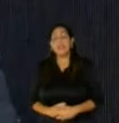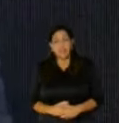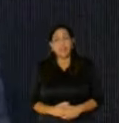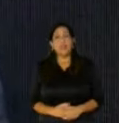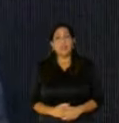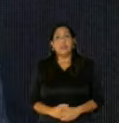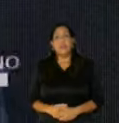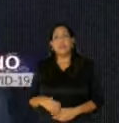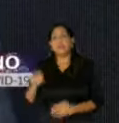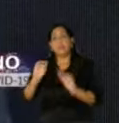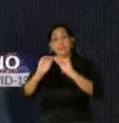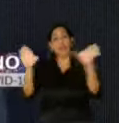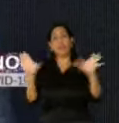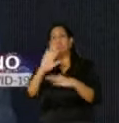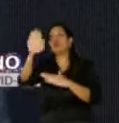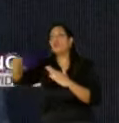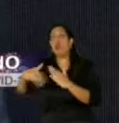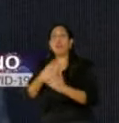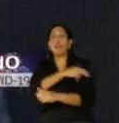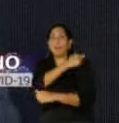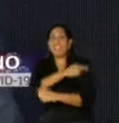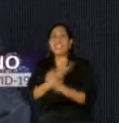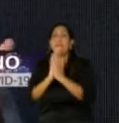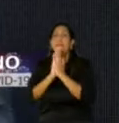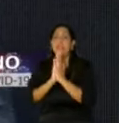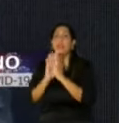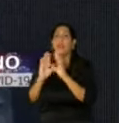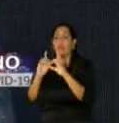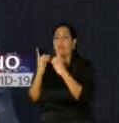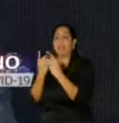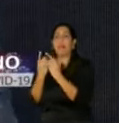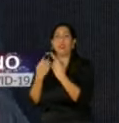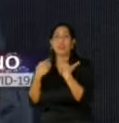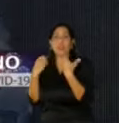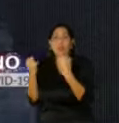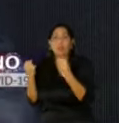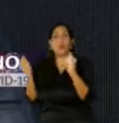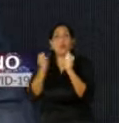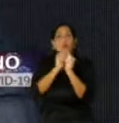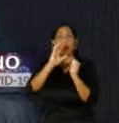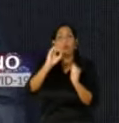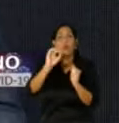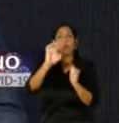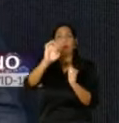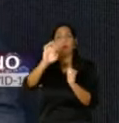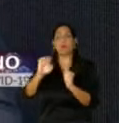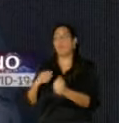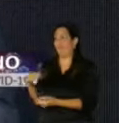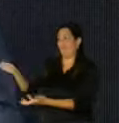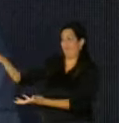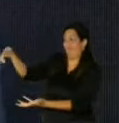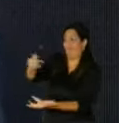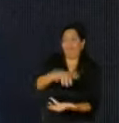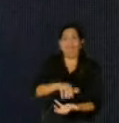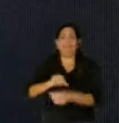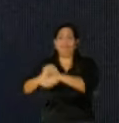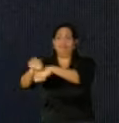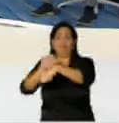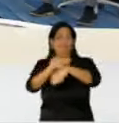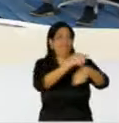están solicitando equipos a través del Departamento de Salud, a través del COE. Todo lo que se recibe se distribuye, ¿verdad? Recientemente